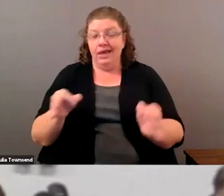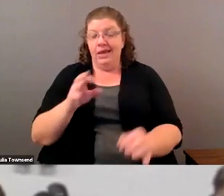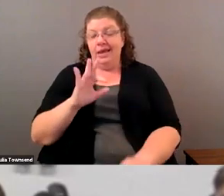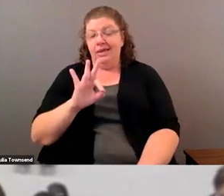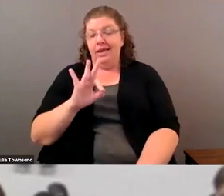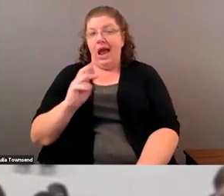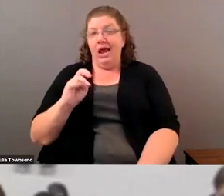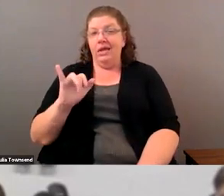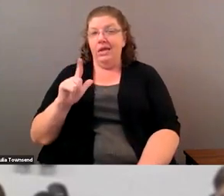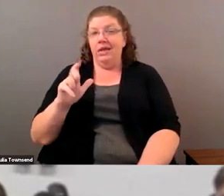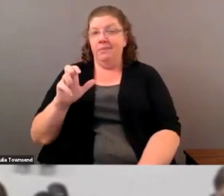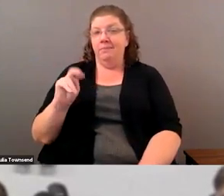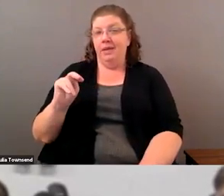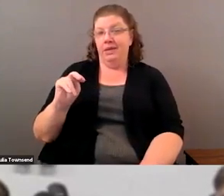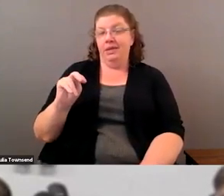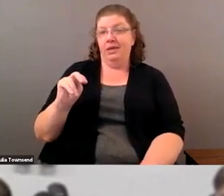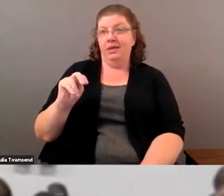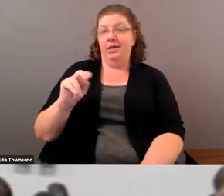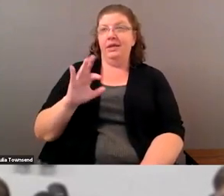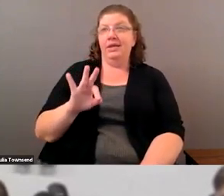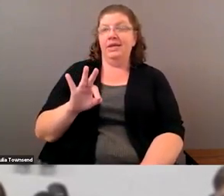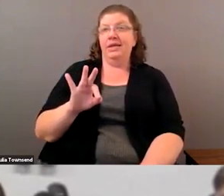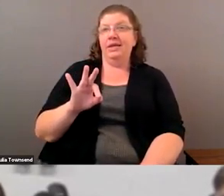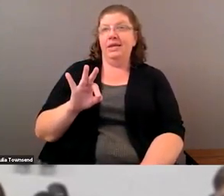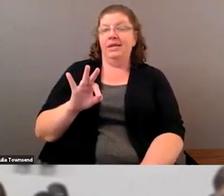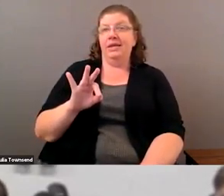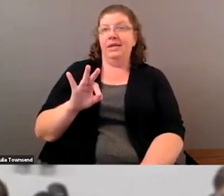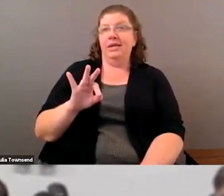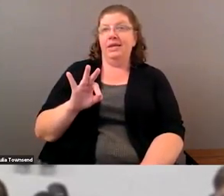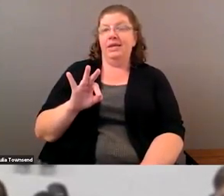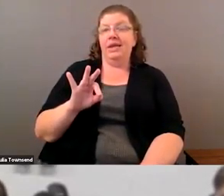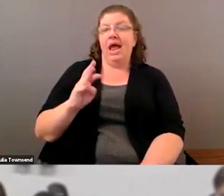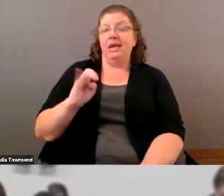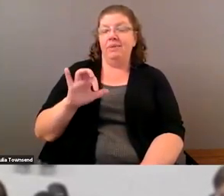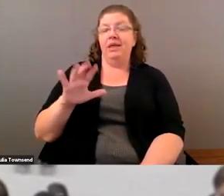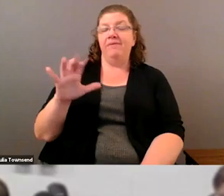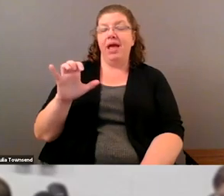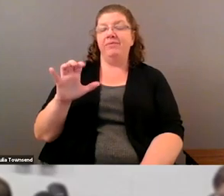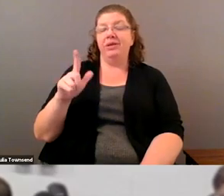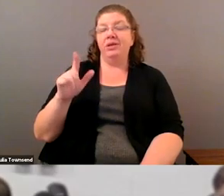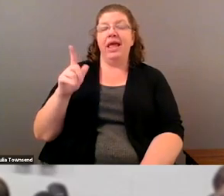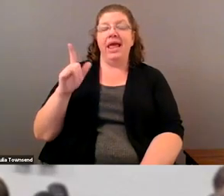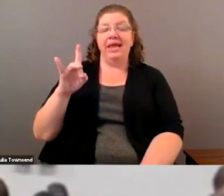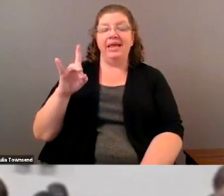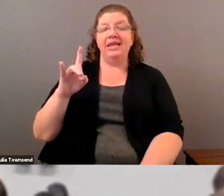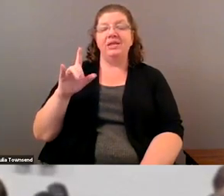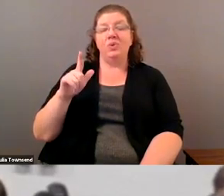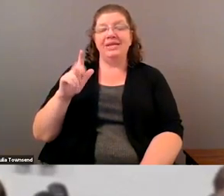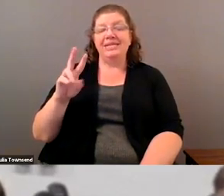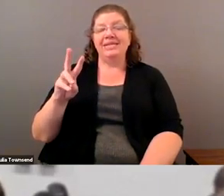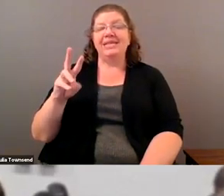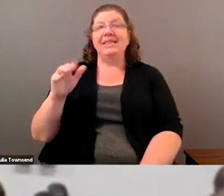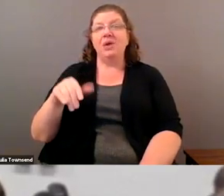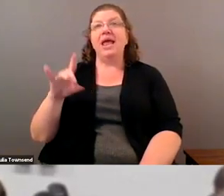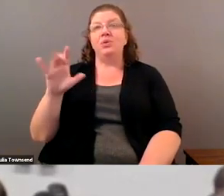parte de abajo de la última página que son nueve millones 526